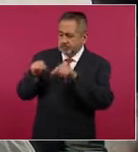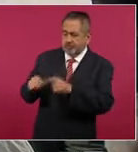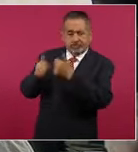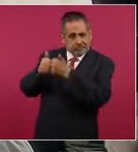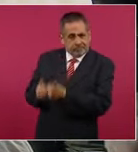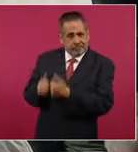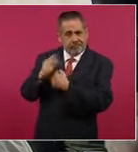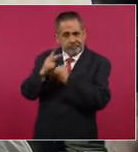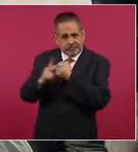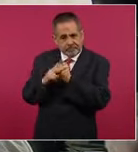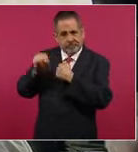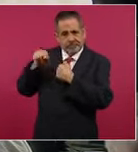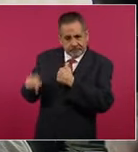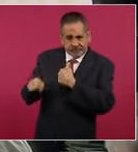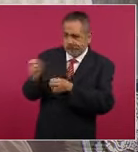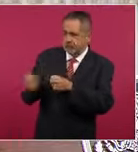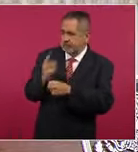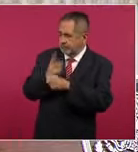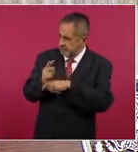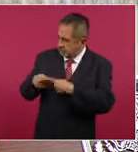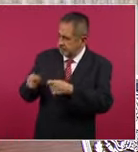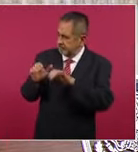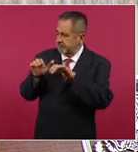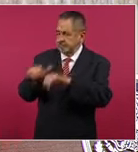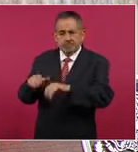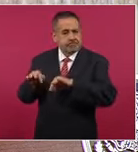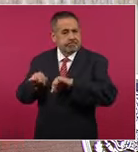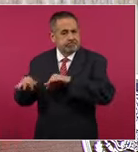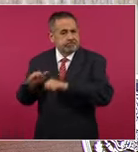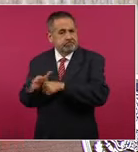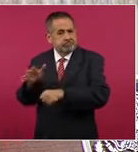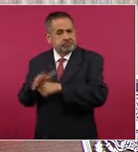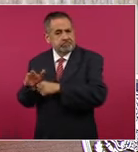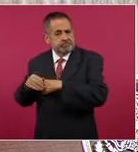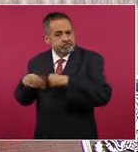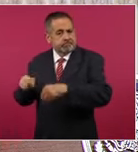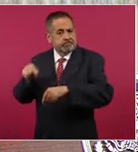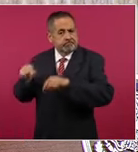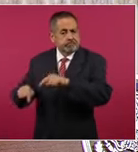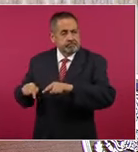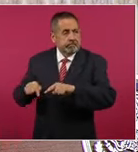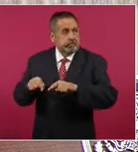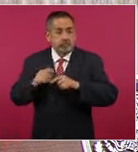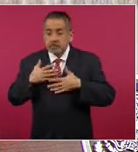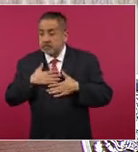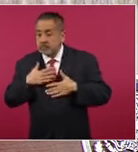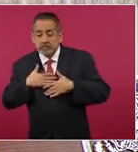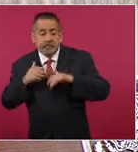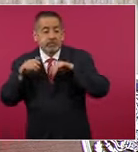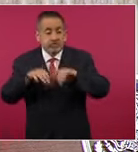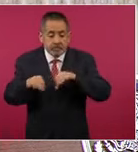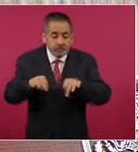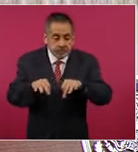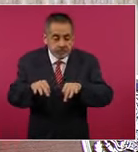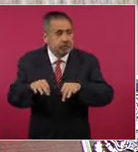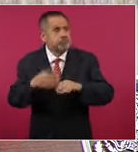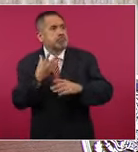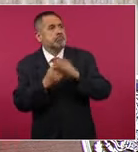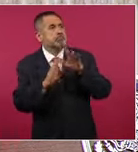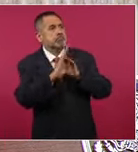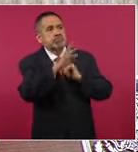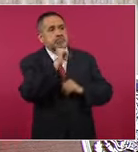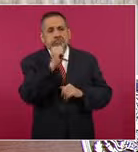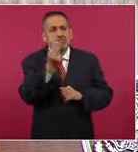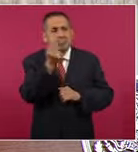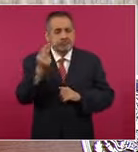trabajo en los lugares de origen, que la gente no se vea en la necesidad